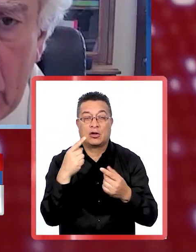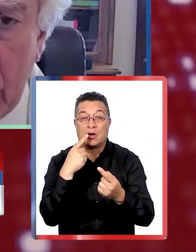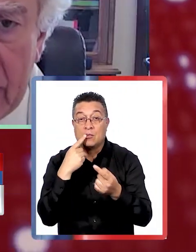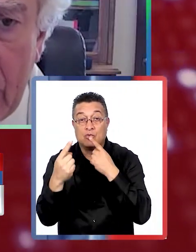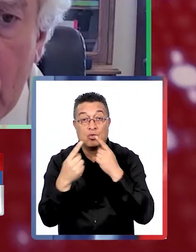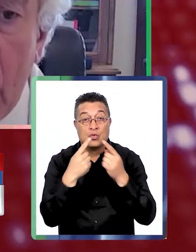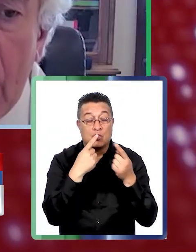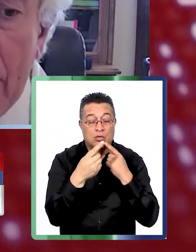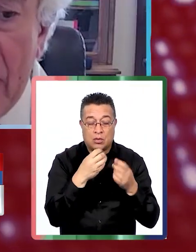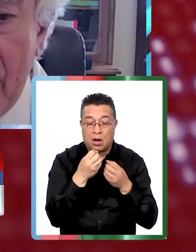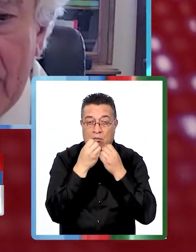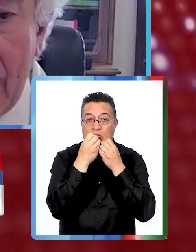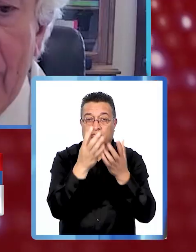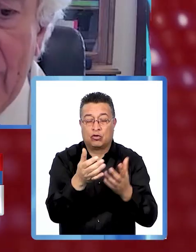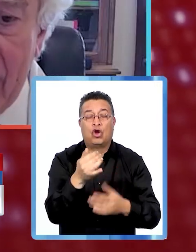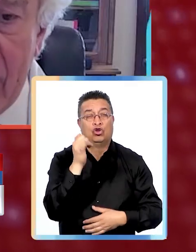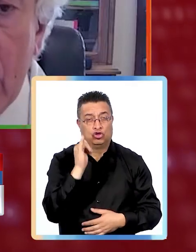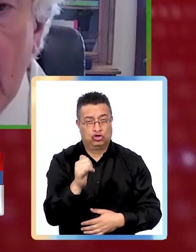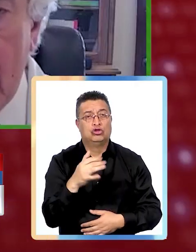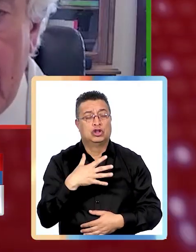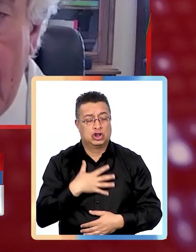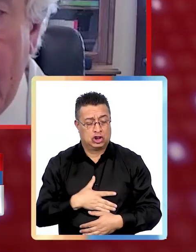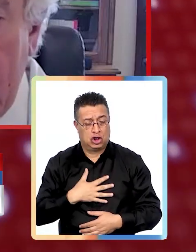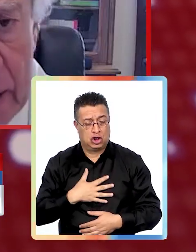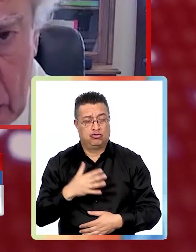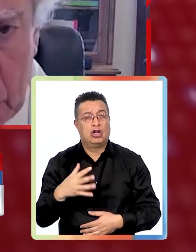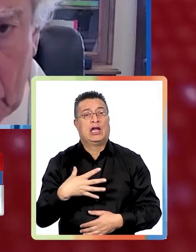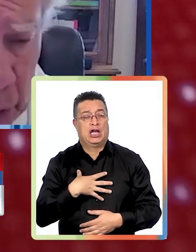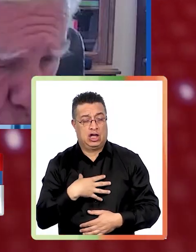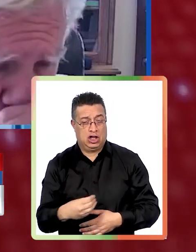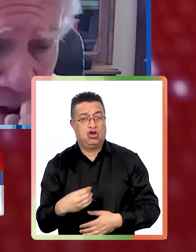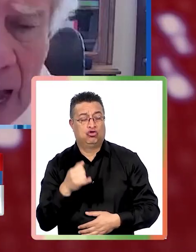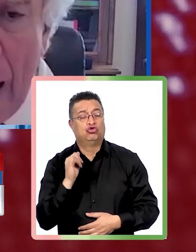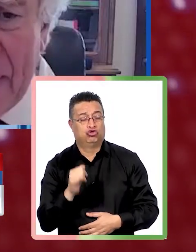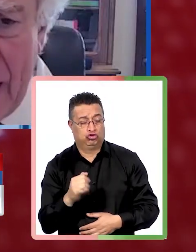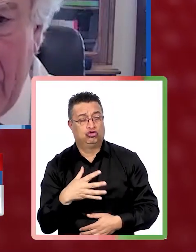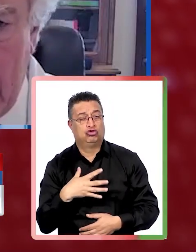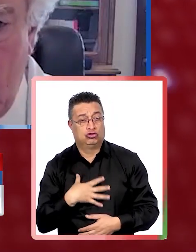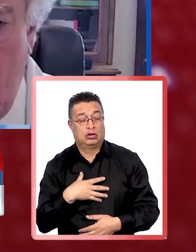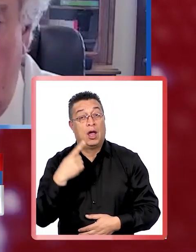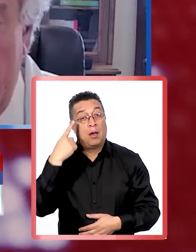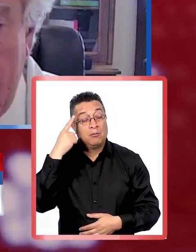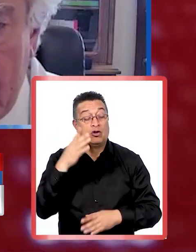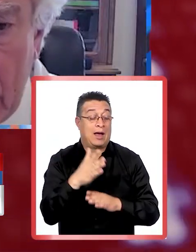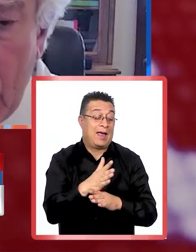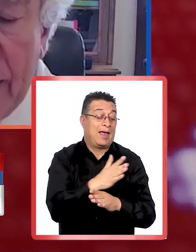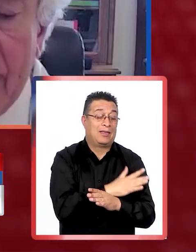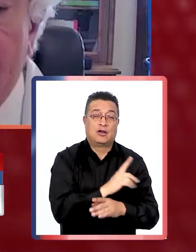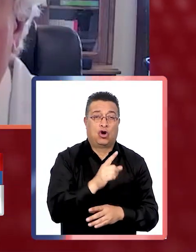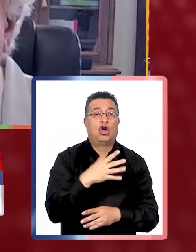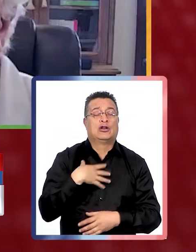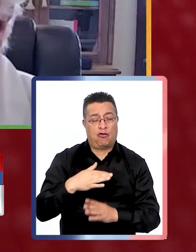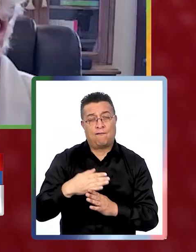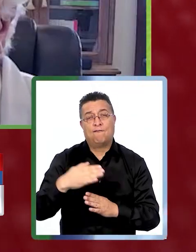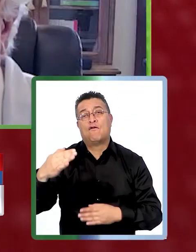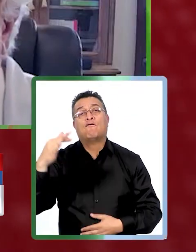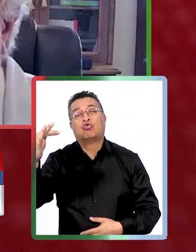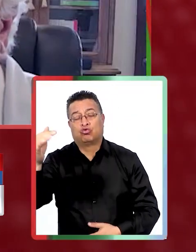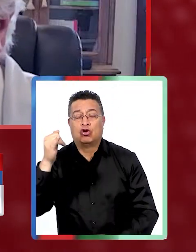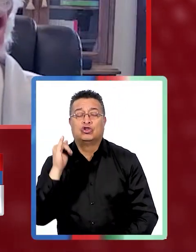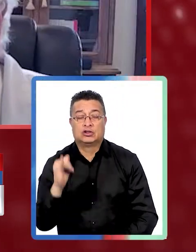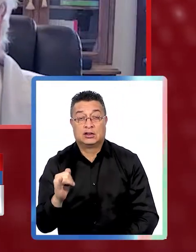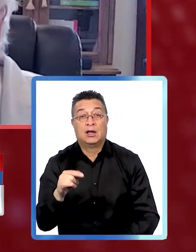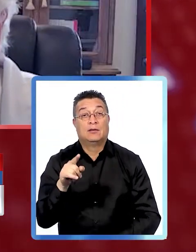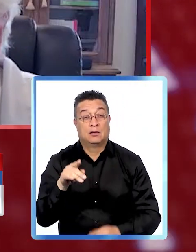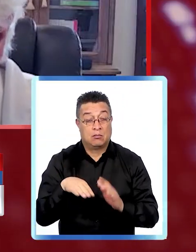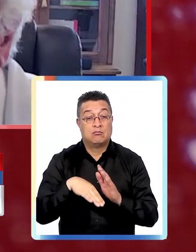de los encuestados manifestaba el deseo de tener hijos, a pesar de que no los hubiesen tenido antes. Y